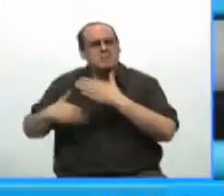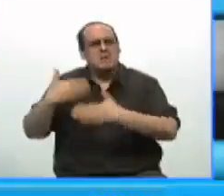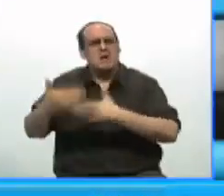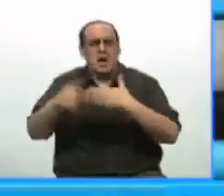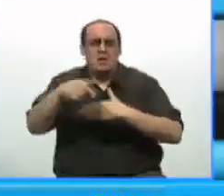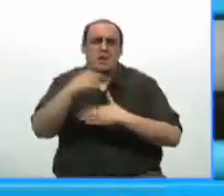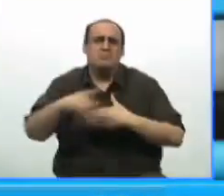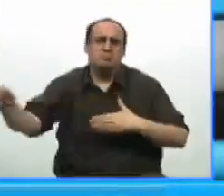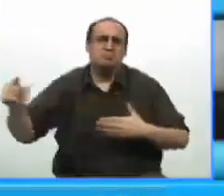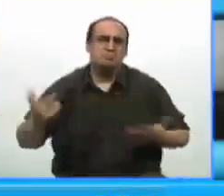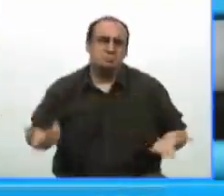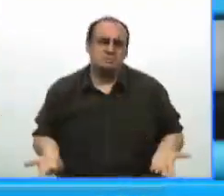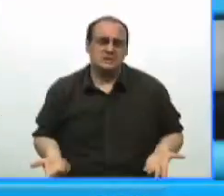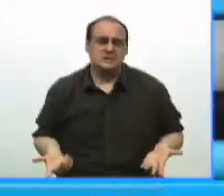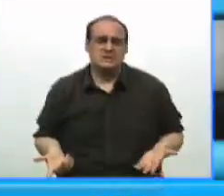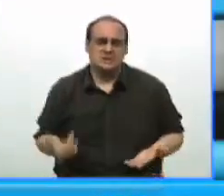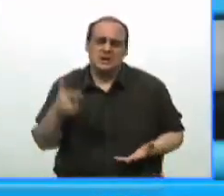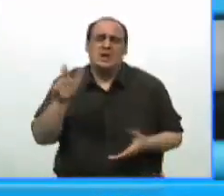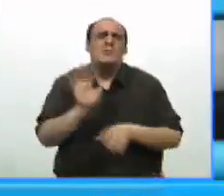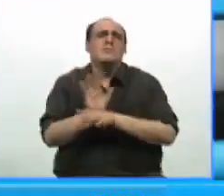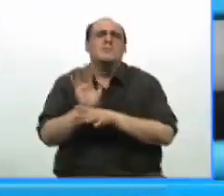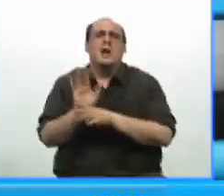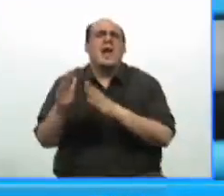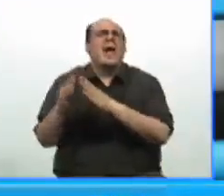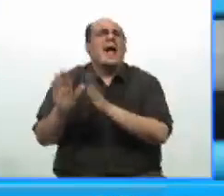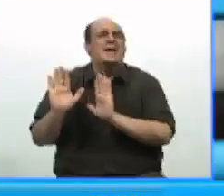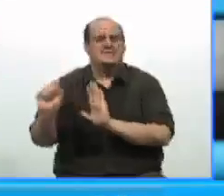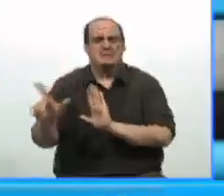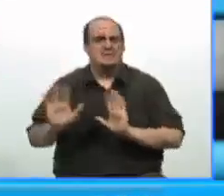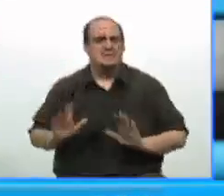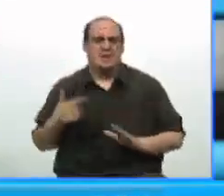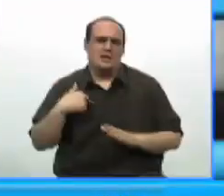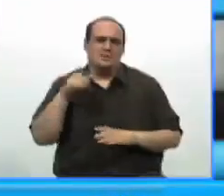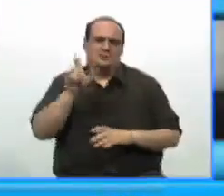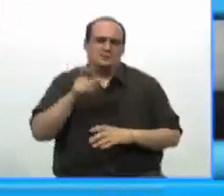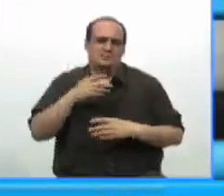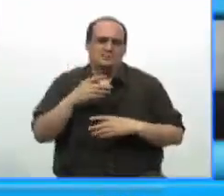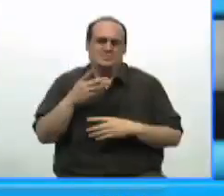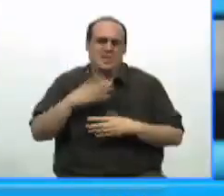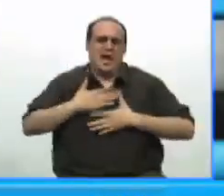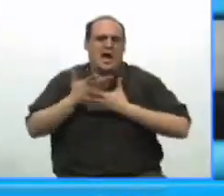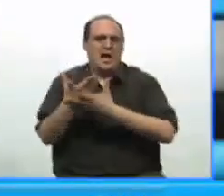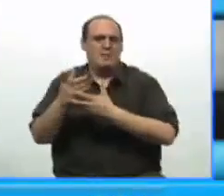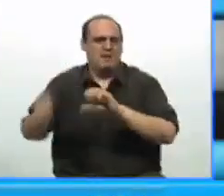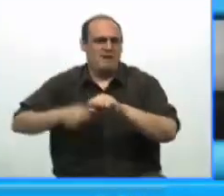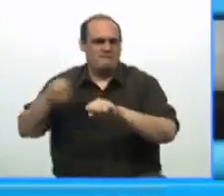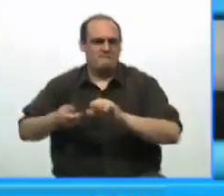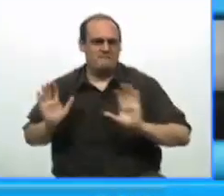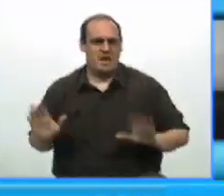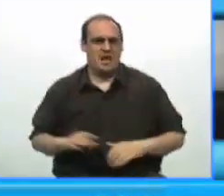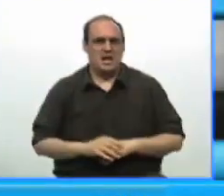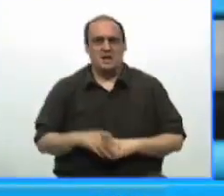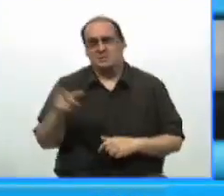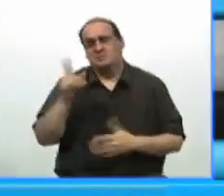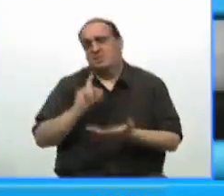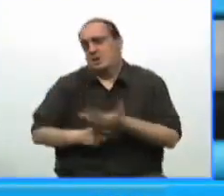bien dijiste vos, se fue un hombre de la casa, un tipo muy querido en este club, y que lamentablemente tomó esa